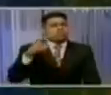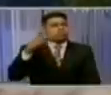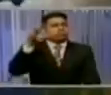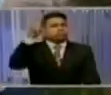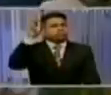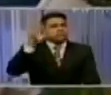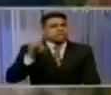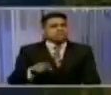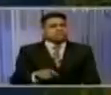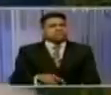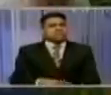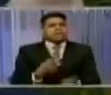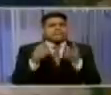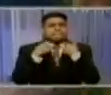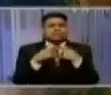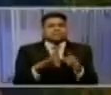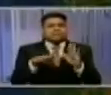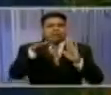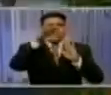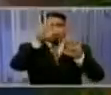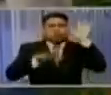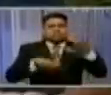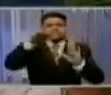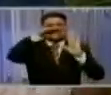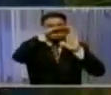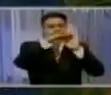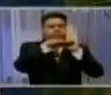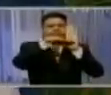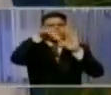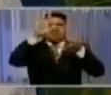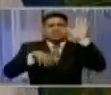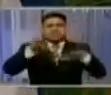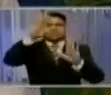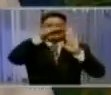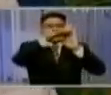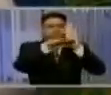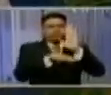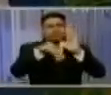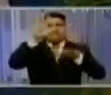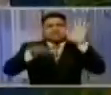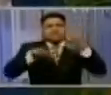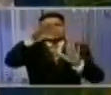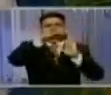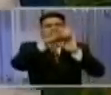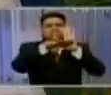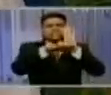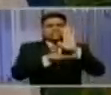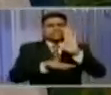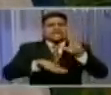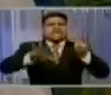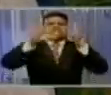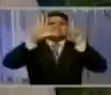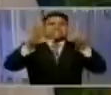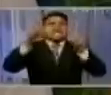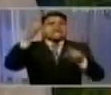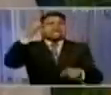días perdíamos 15 centímetros, 15 centímetros, 15 centímetros, y estuvimos a 6 días del colapso.